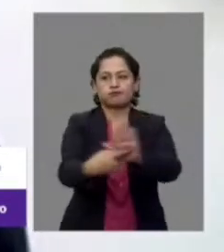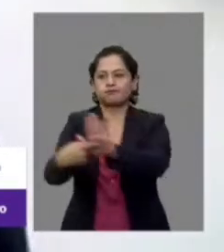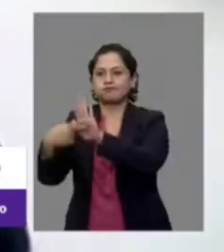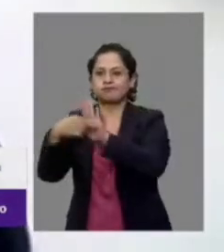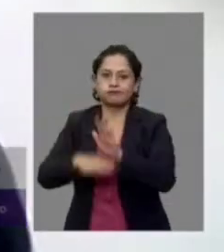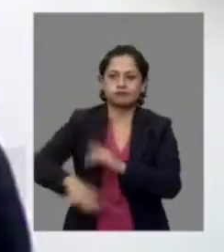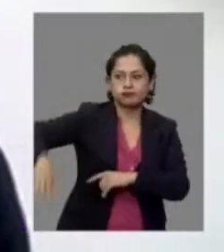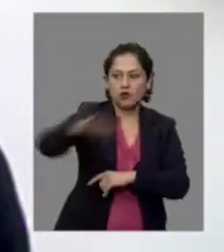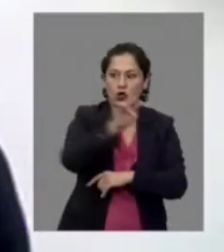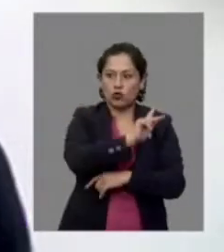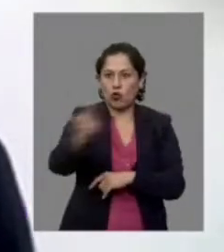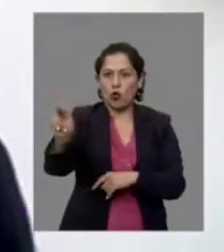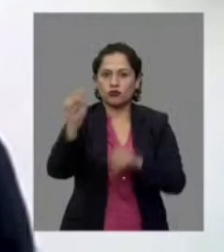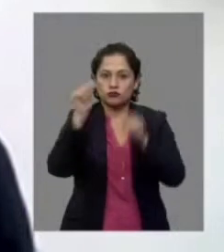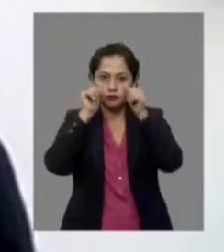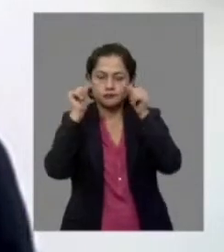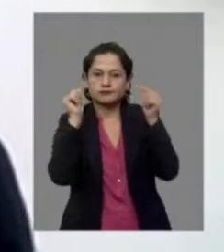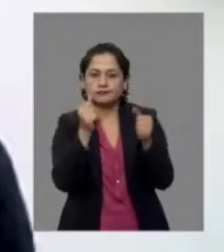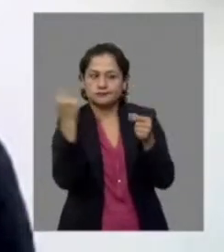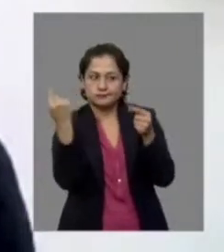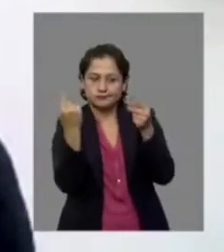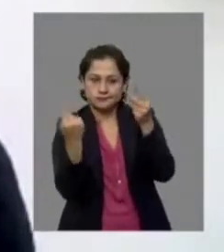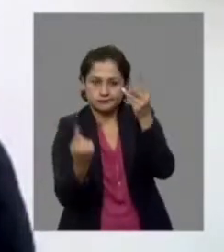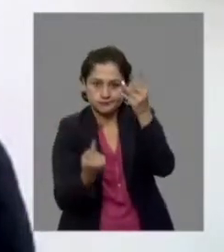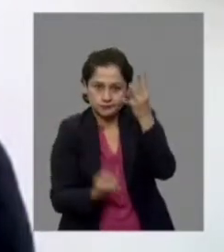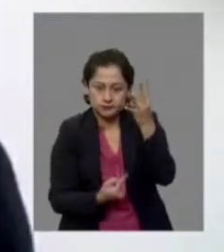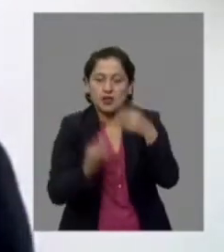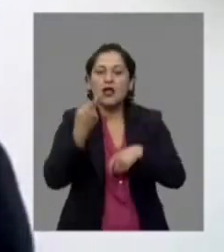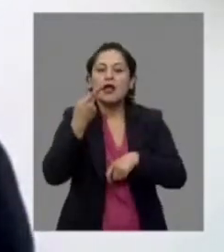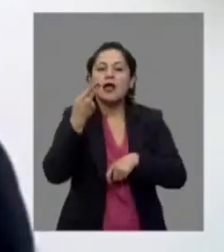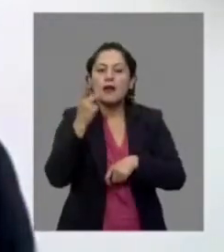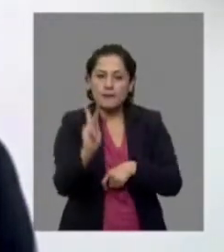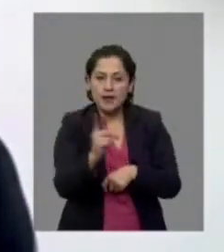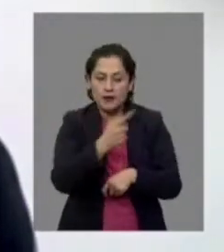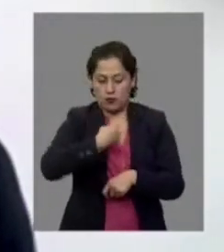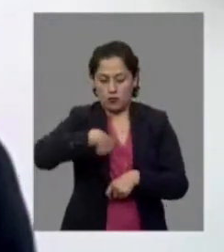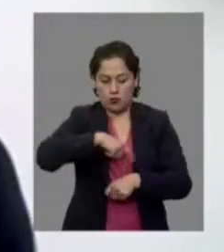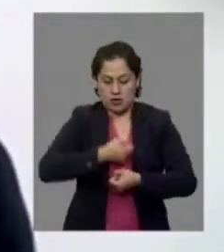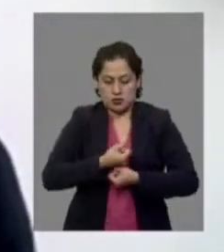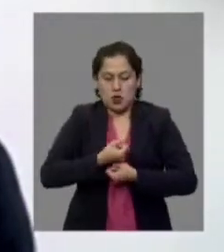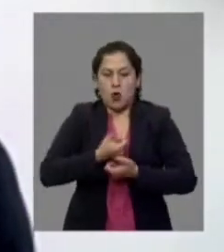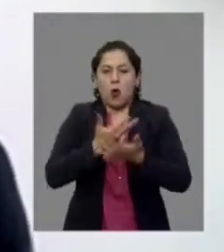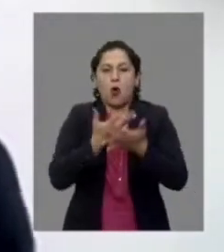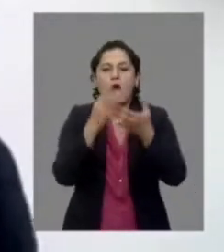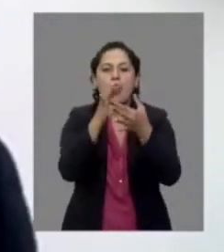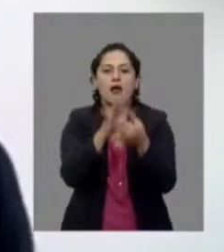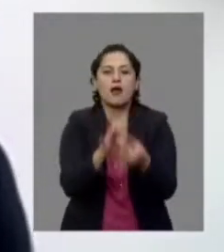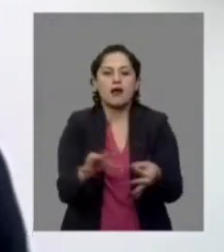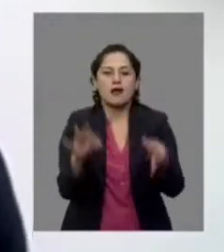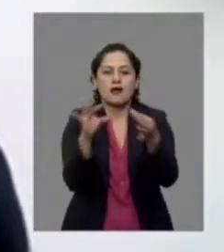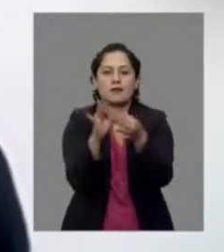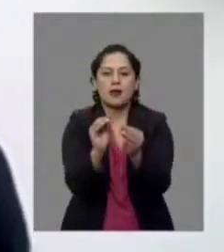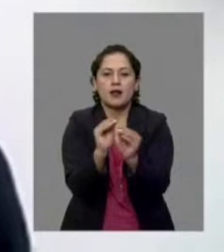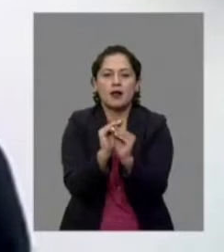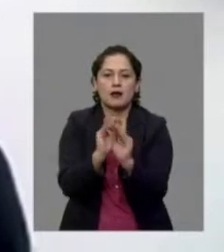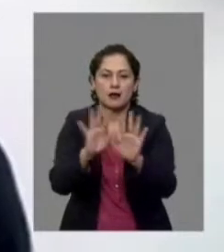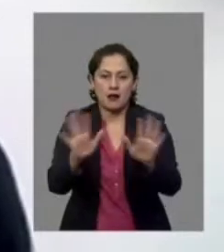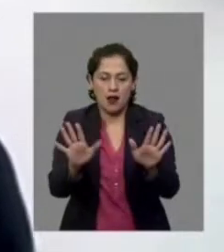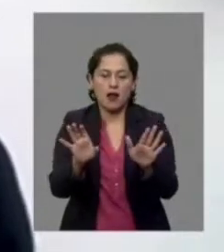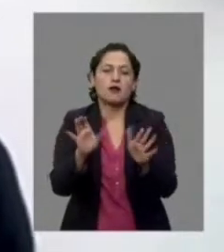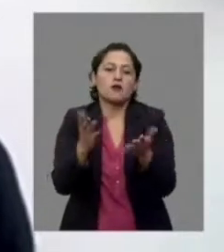mejor manera las resoluciones que se han tomado por tanto las salas como el